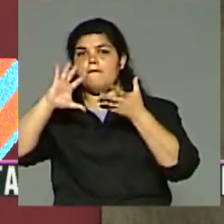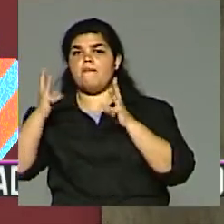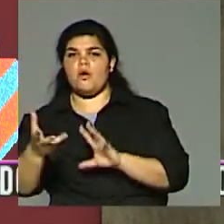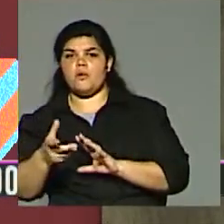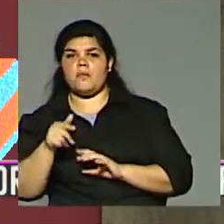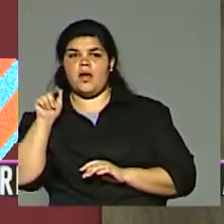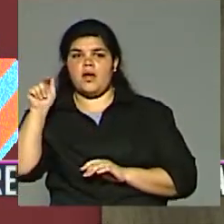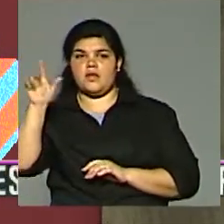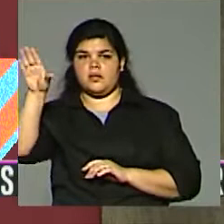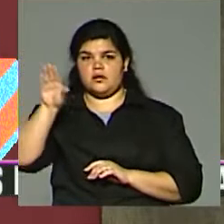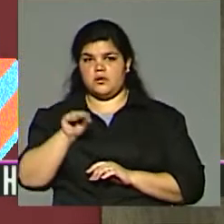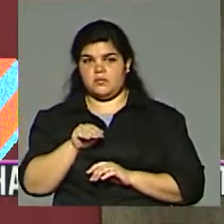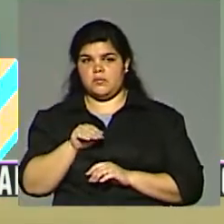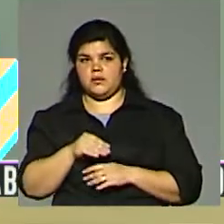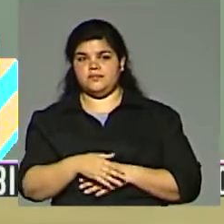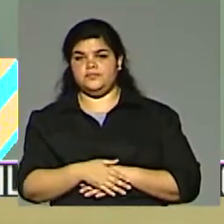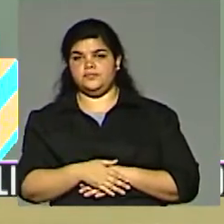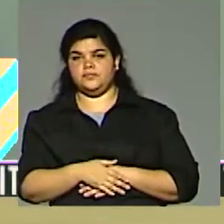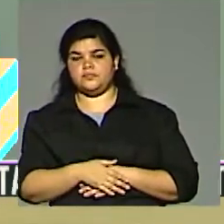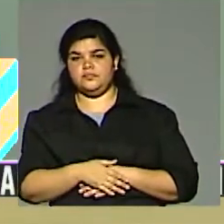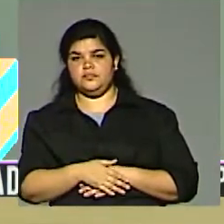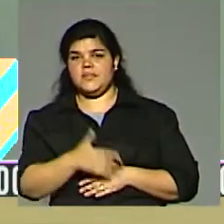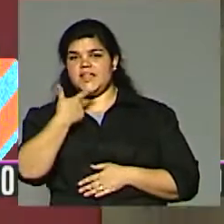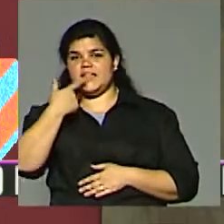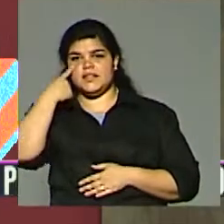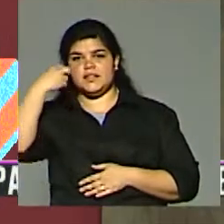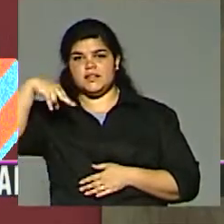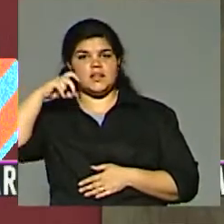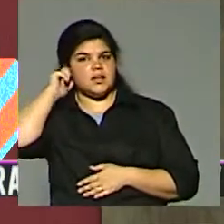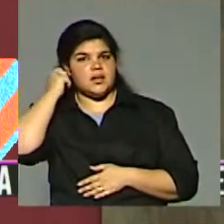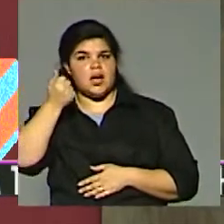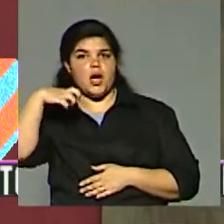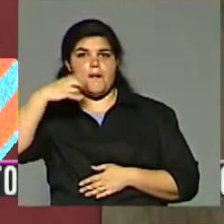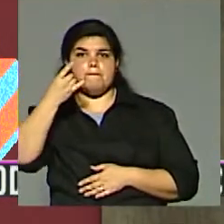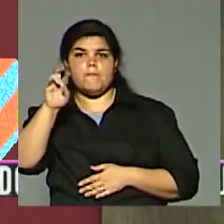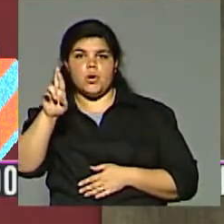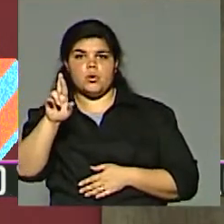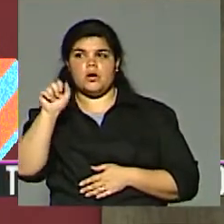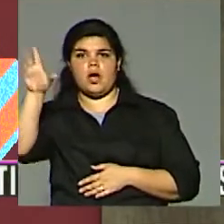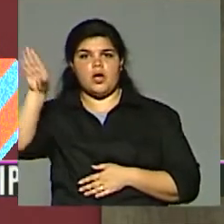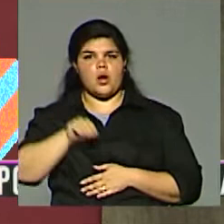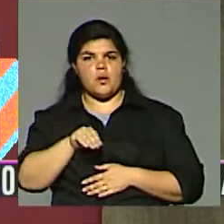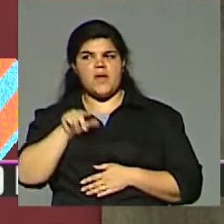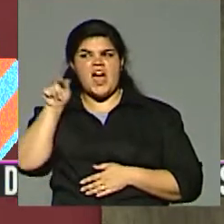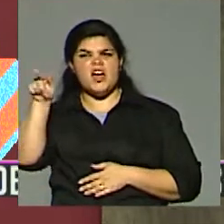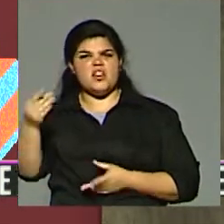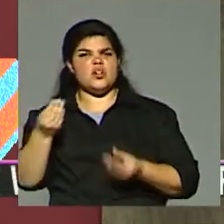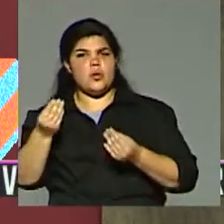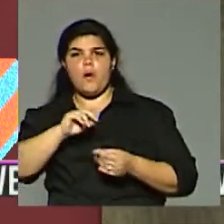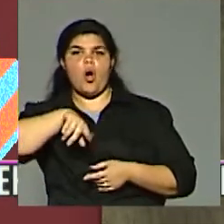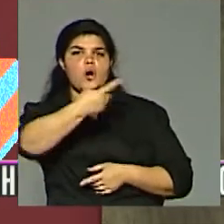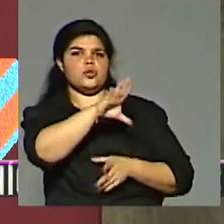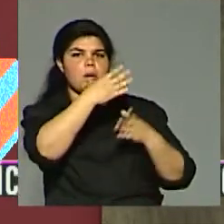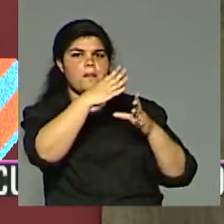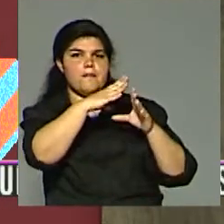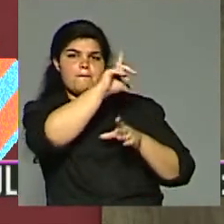escucha de ese método y mucho, la pregunta que nos surge es qué países han decidido también imitar ese método para